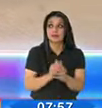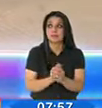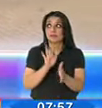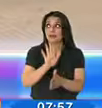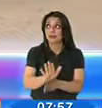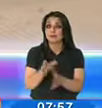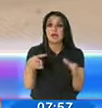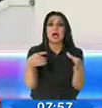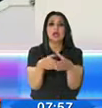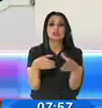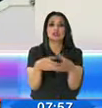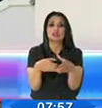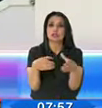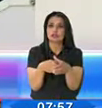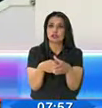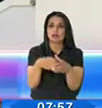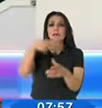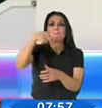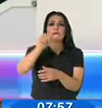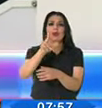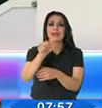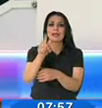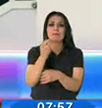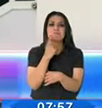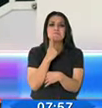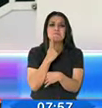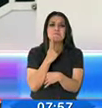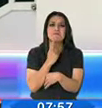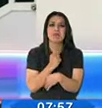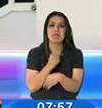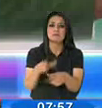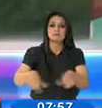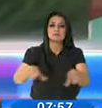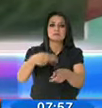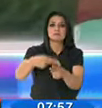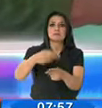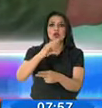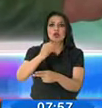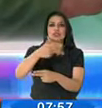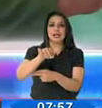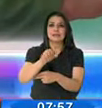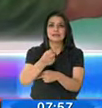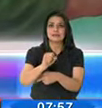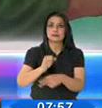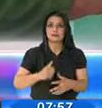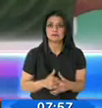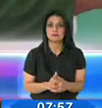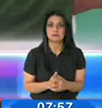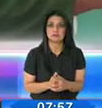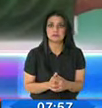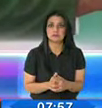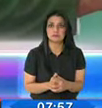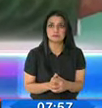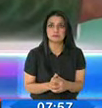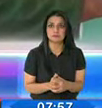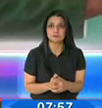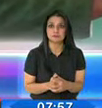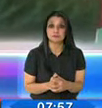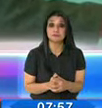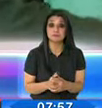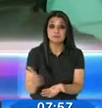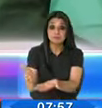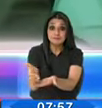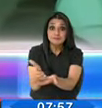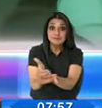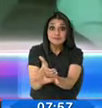la asociación Polimiel, ubicado en el sector Las Cochas. Primero lo que es esta lámina se recorta y